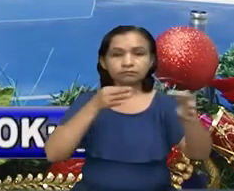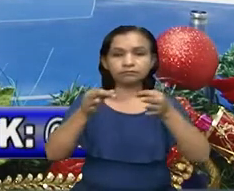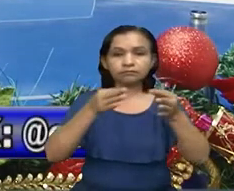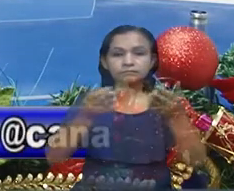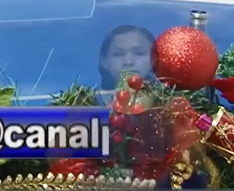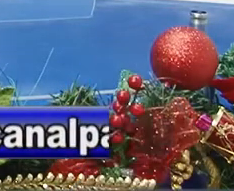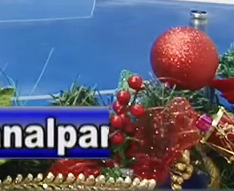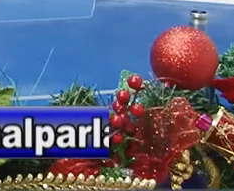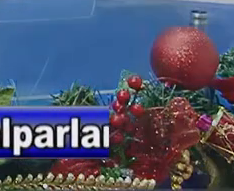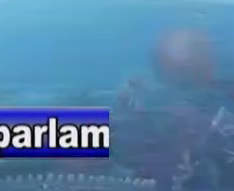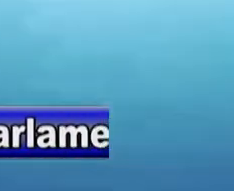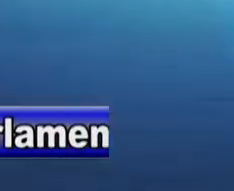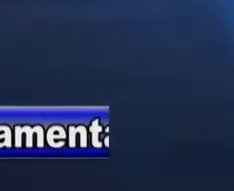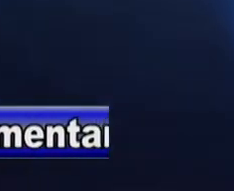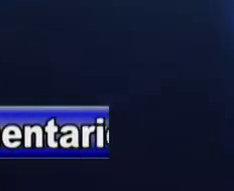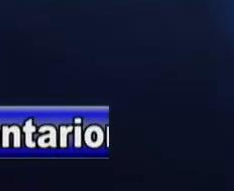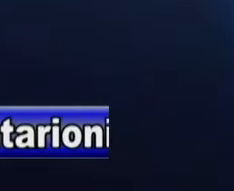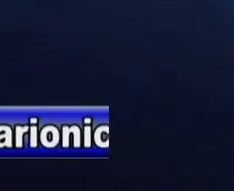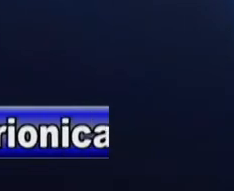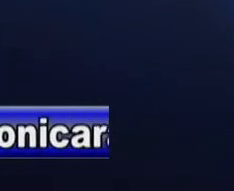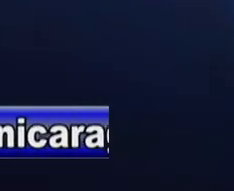información.